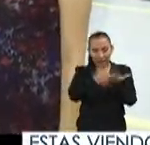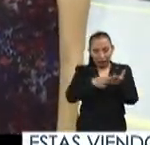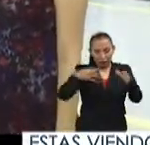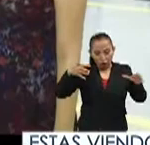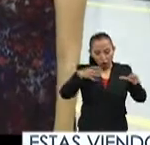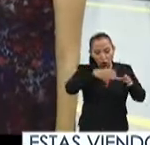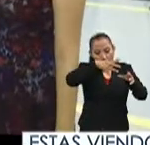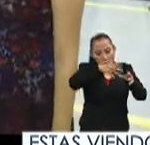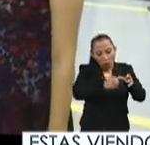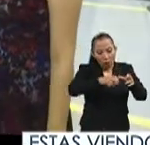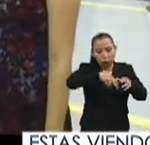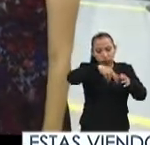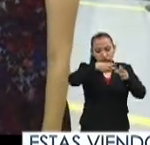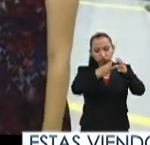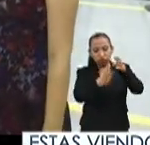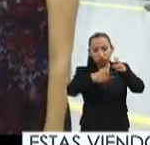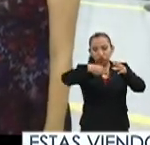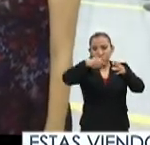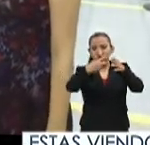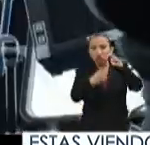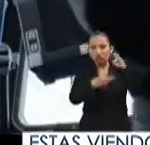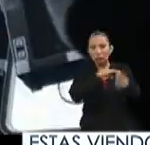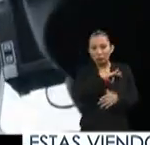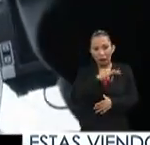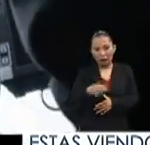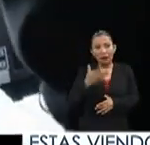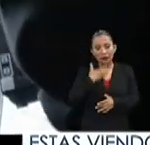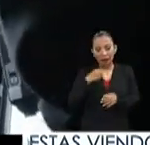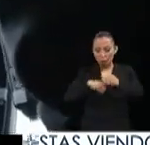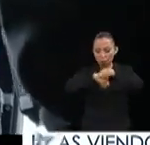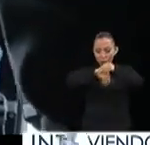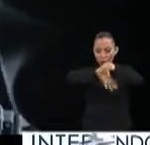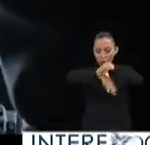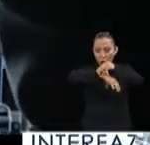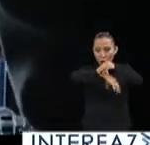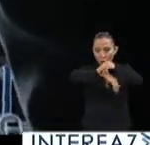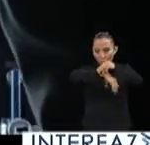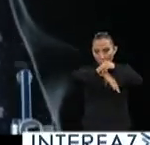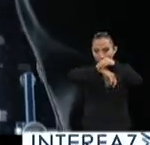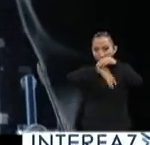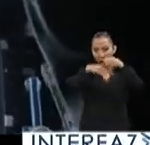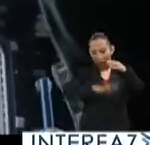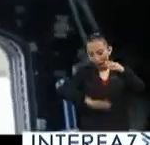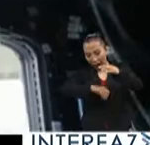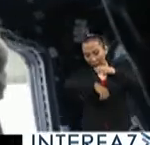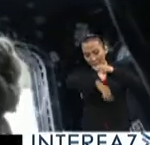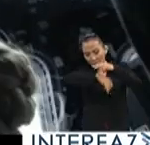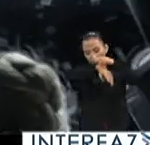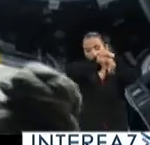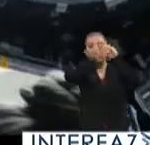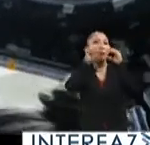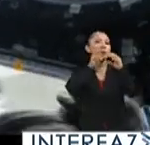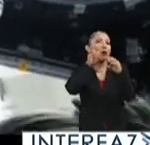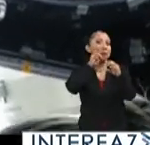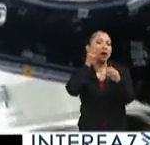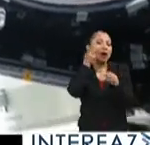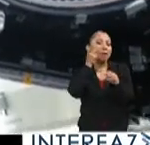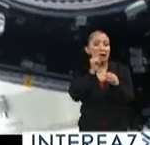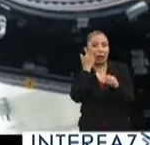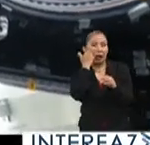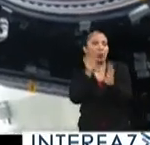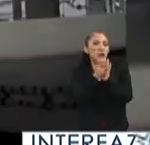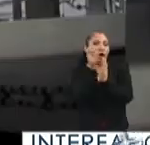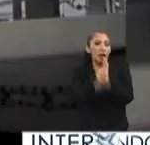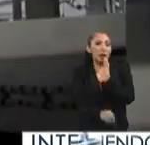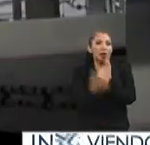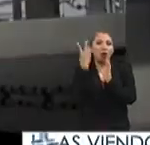este vehículo y flota aquí en el aire, y tiene propulsores en abajo donde se pueden hacer pruebas. Cuando queríamos ir